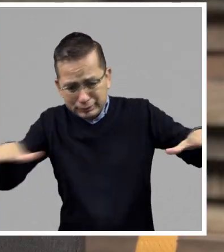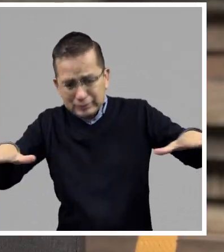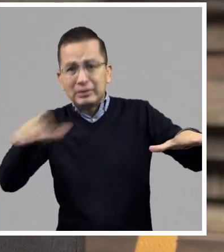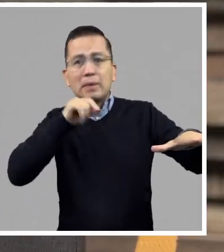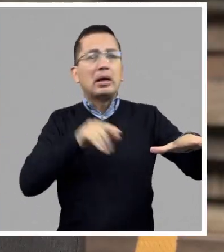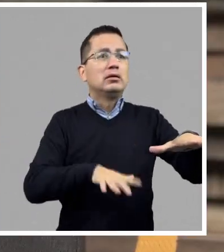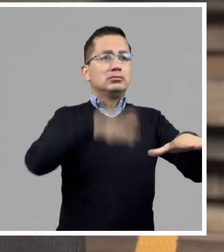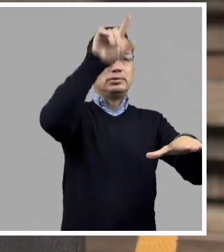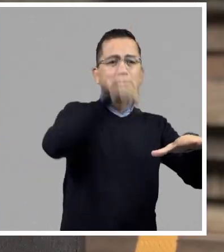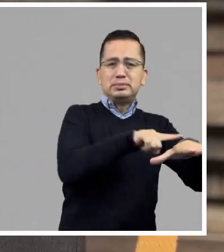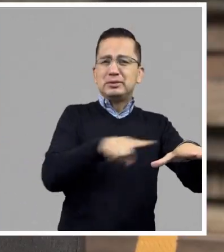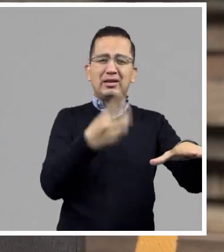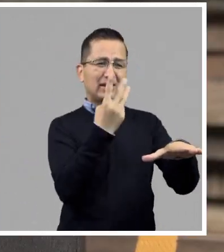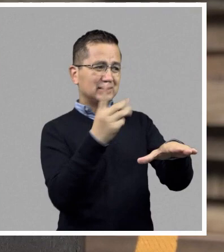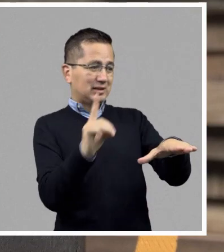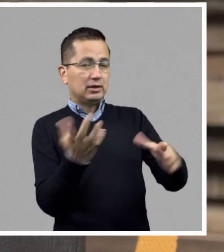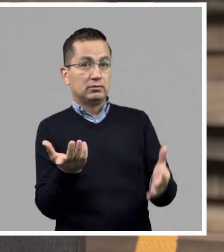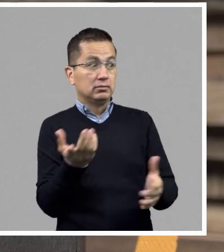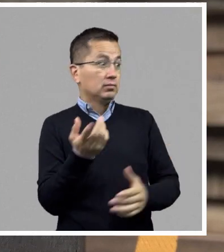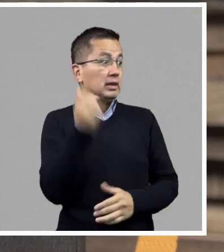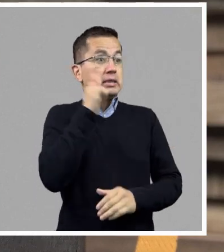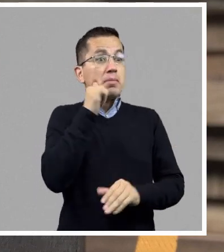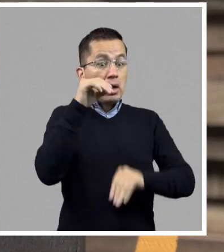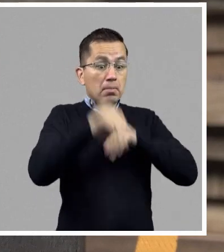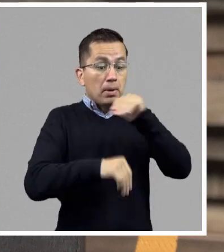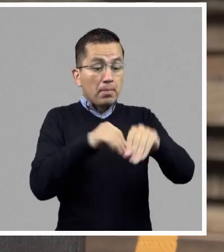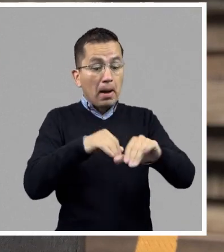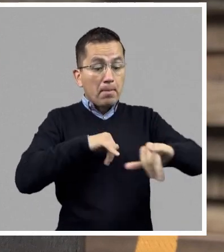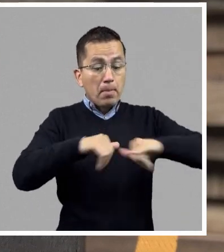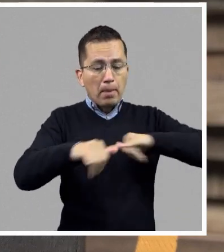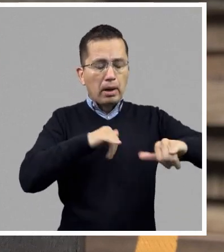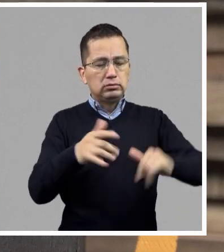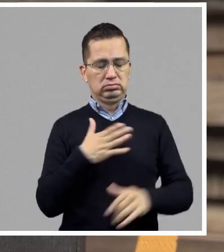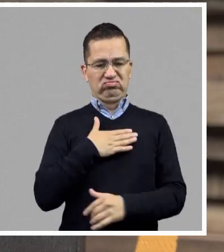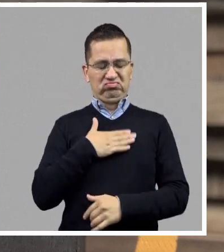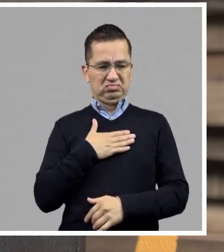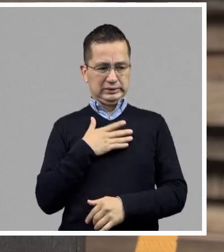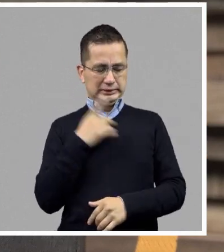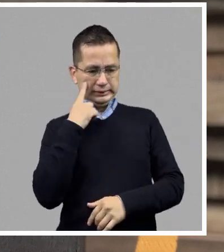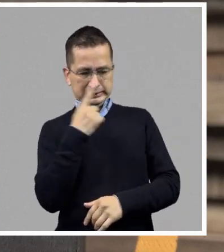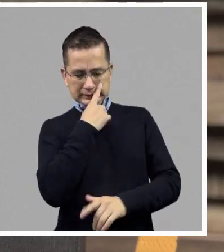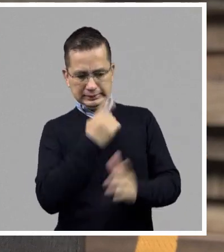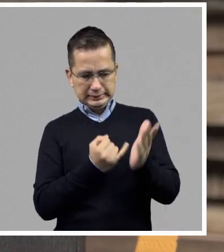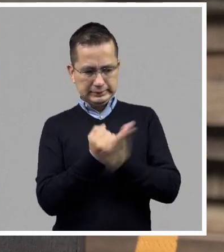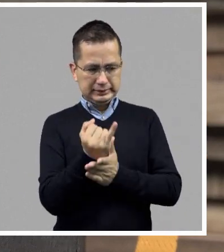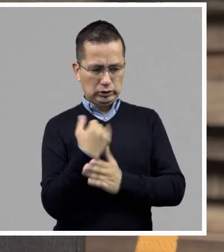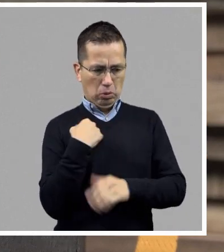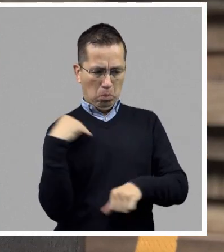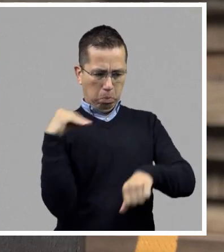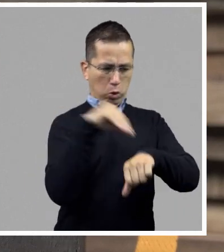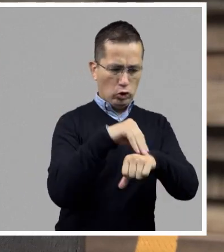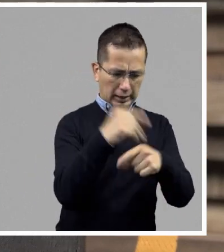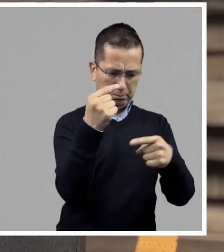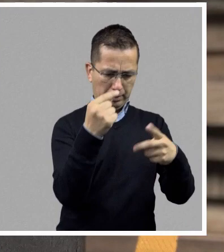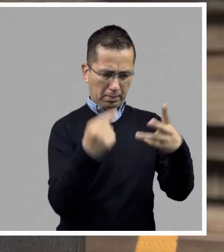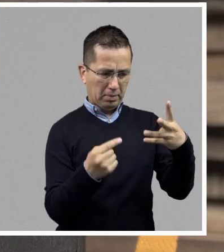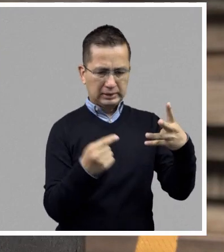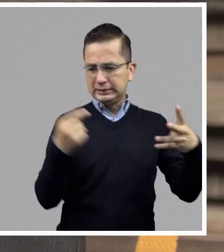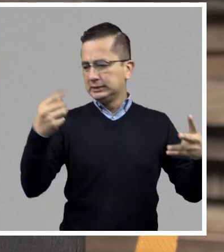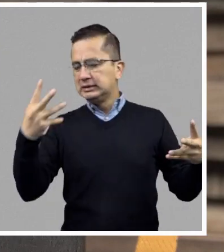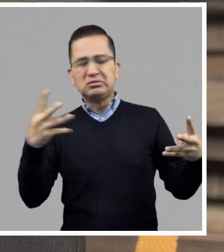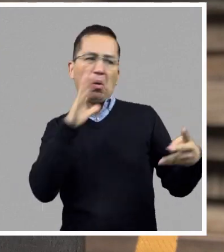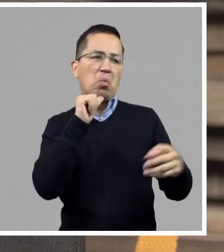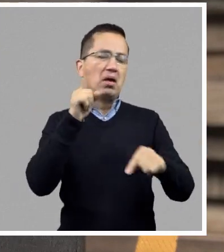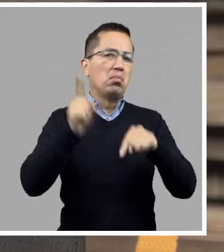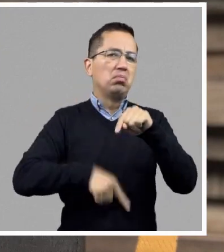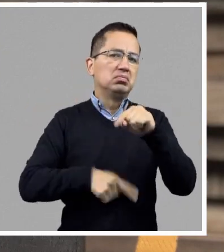entonces siempre al hacer un mapa tú estás decidiendo Qué es lo que no vas a poner y no te puedes digo como creador no te puedes enamorar